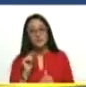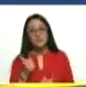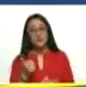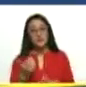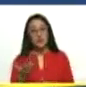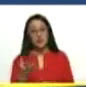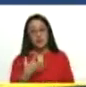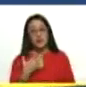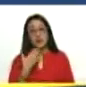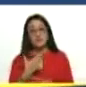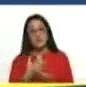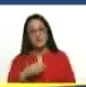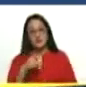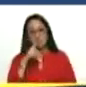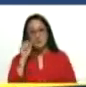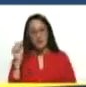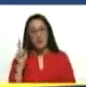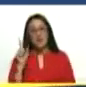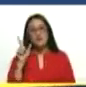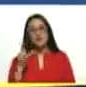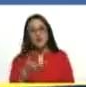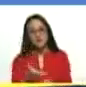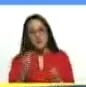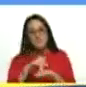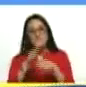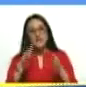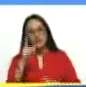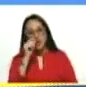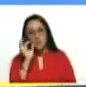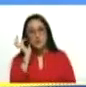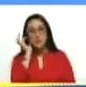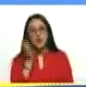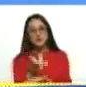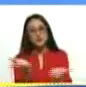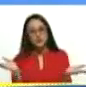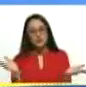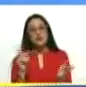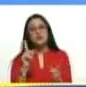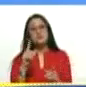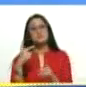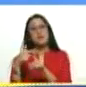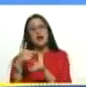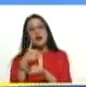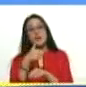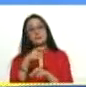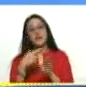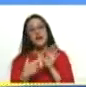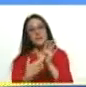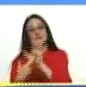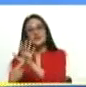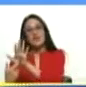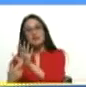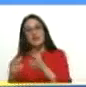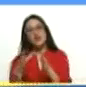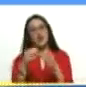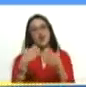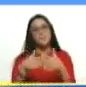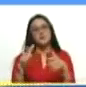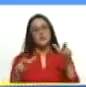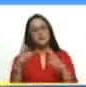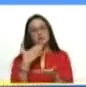señor presidente, y también señoras y señores ministras y ministras, y también los representantes del mundo empresarial.